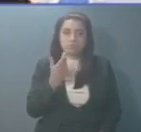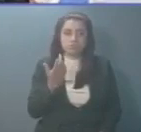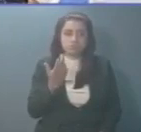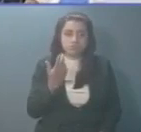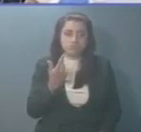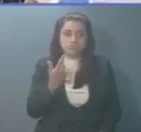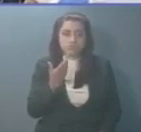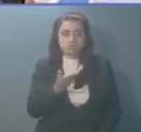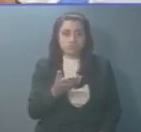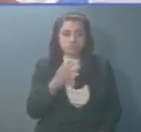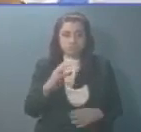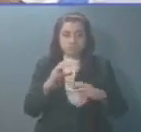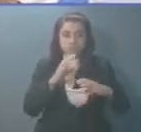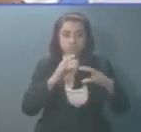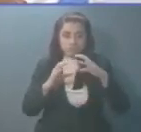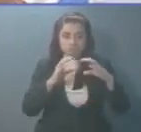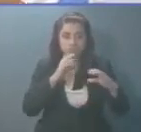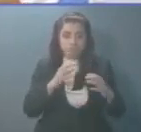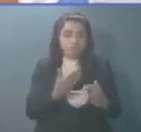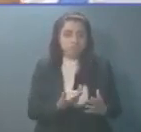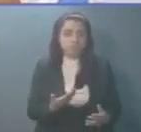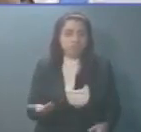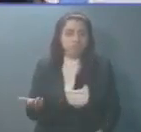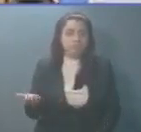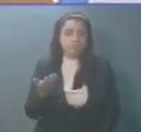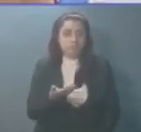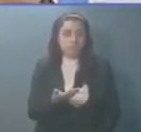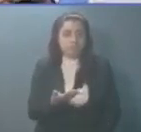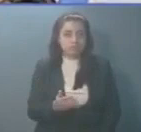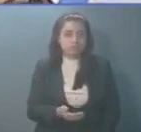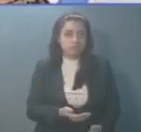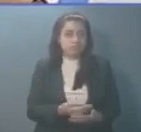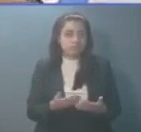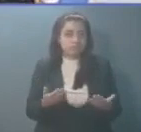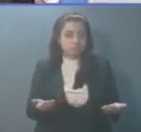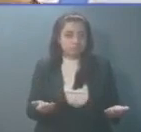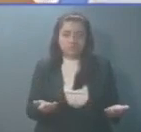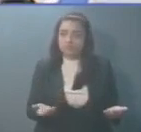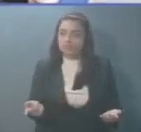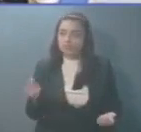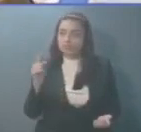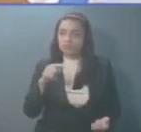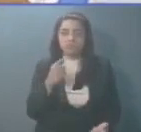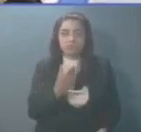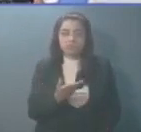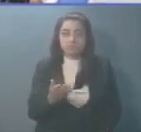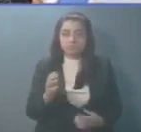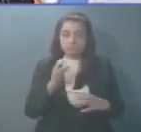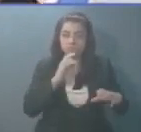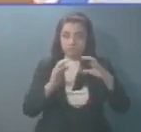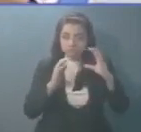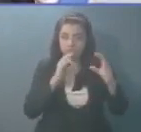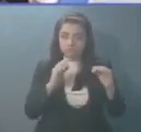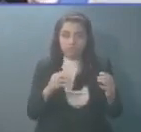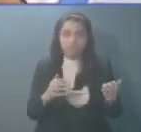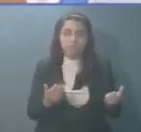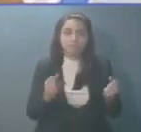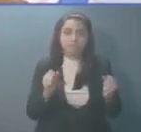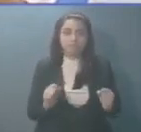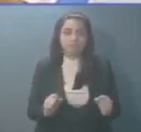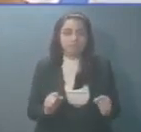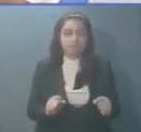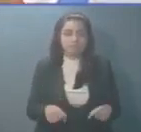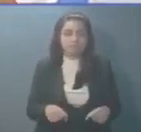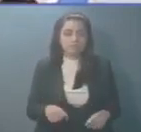un medio de comunicación y se arropa en un medio de comunicación para difamar,